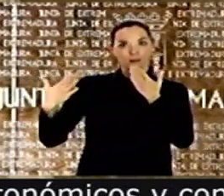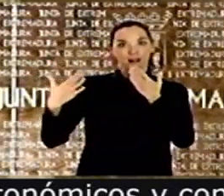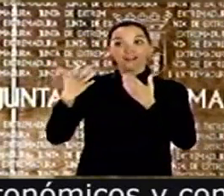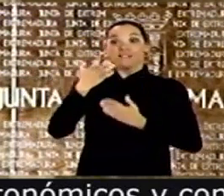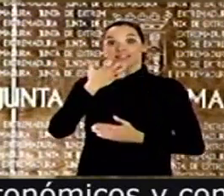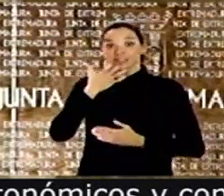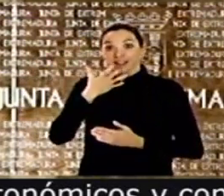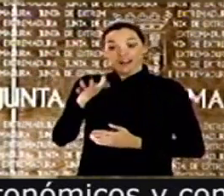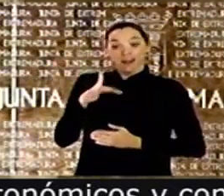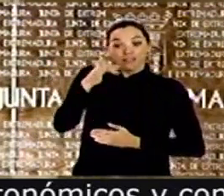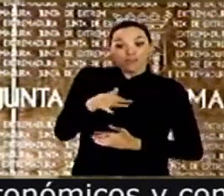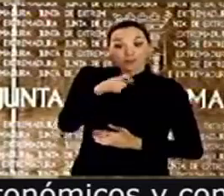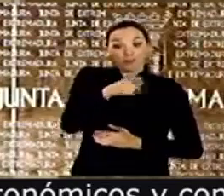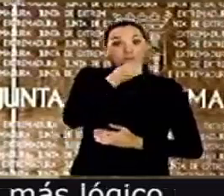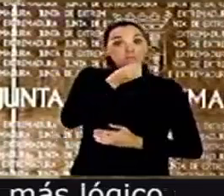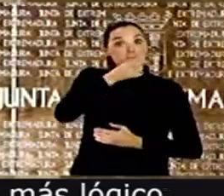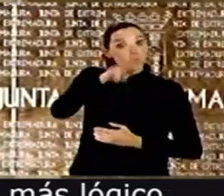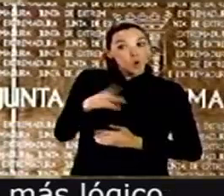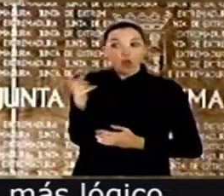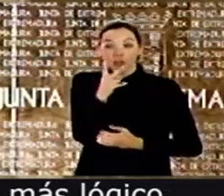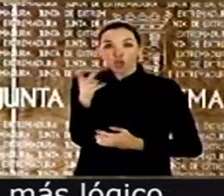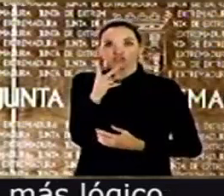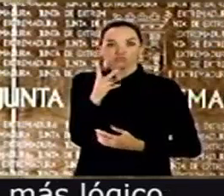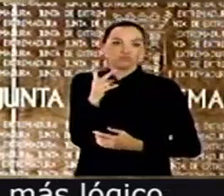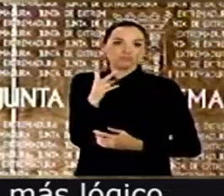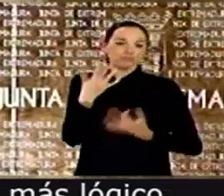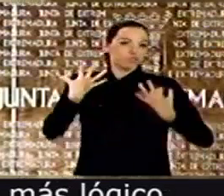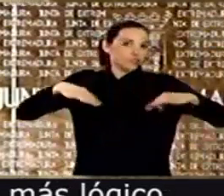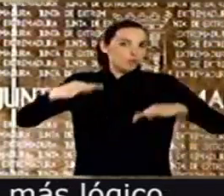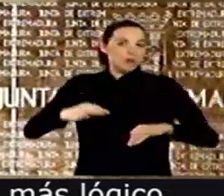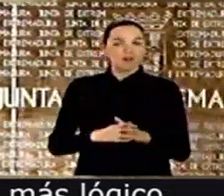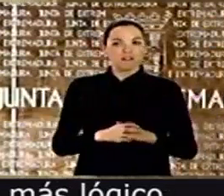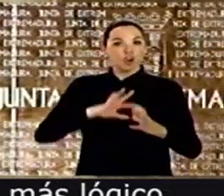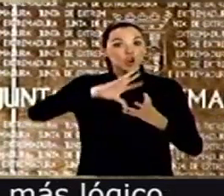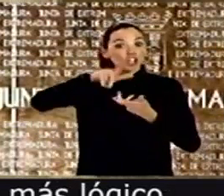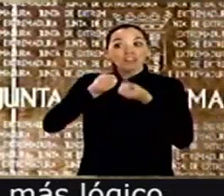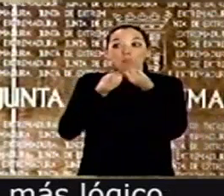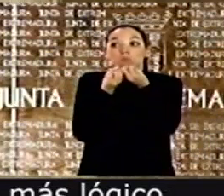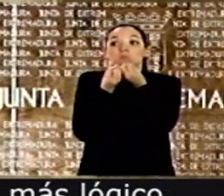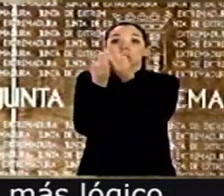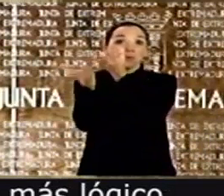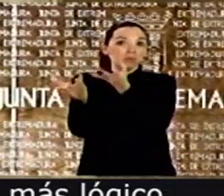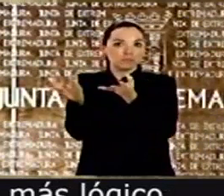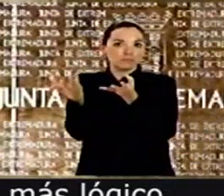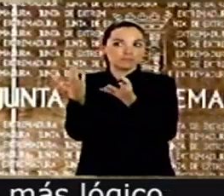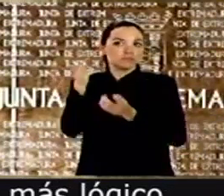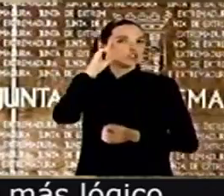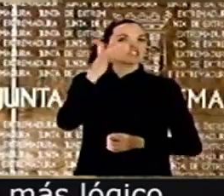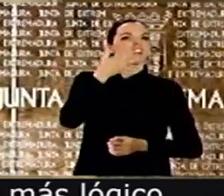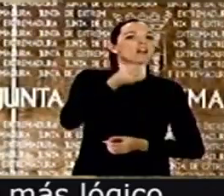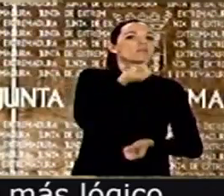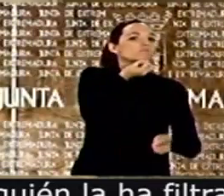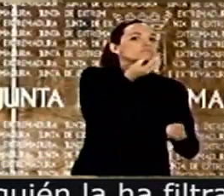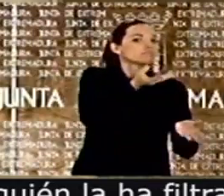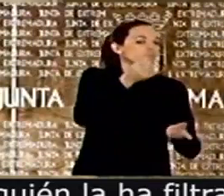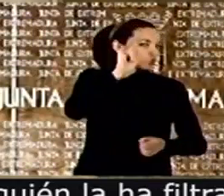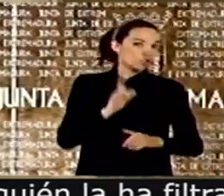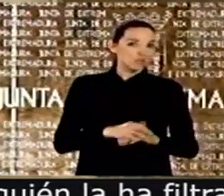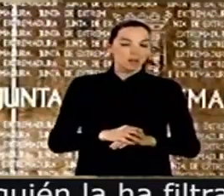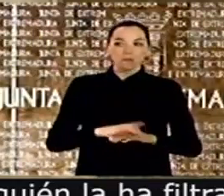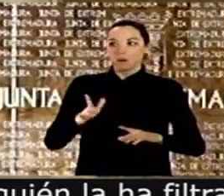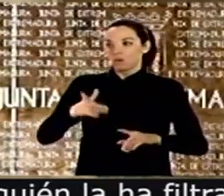todavía. Por tanto, no debería de ser una noticia, no sé quién la ha filtrado, en cualquier caso no debería ser una noticia que nos